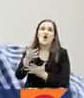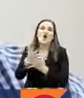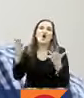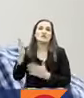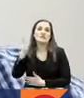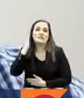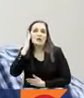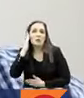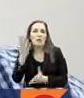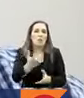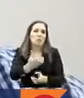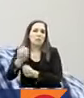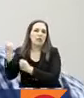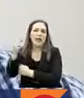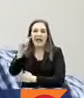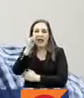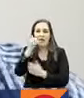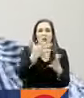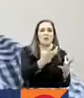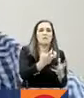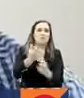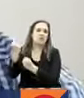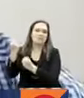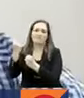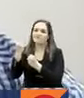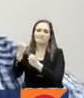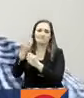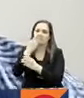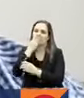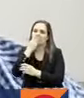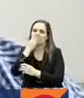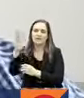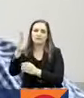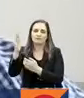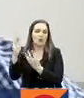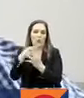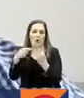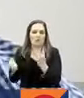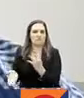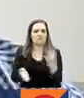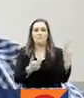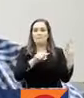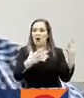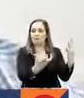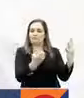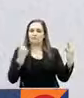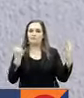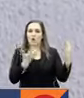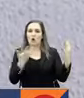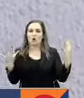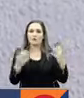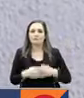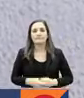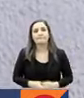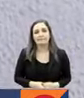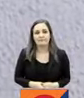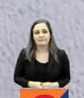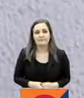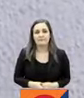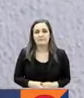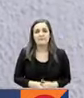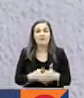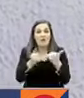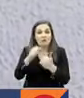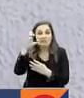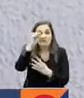telefonía, sin sus cámaras con las que venían haciendo el trabajo de prensa y de documentación en defensa de derechos humanos. Lo que se impone frente